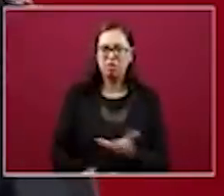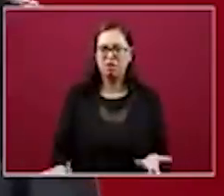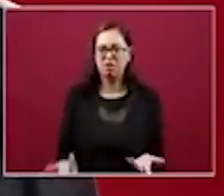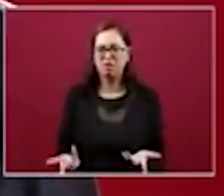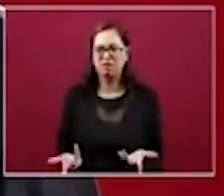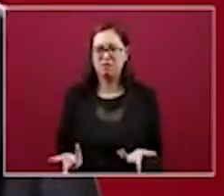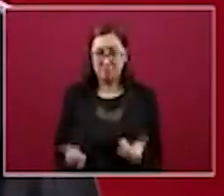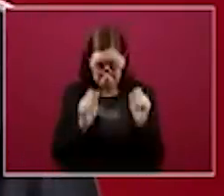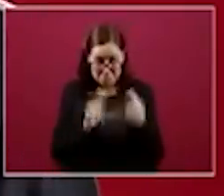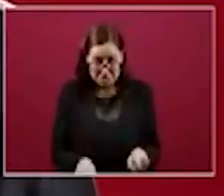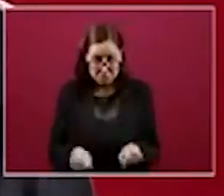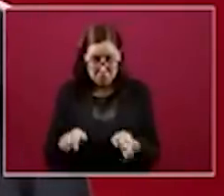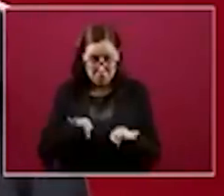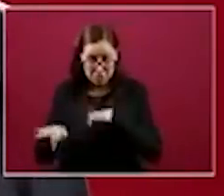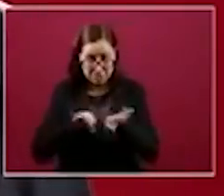¿Cómo?